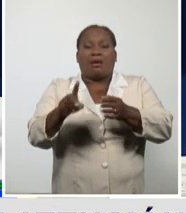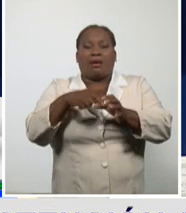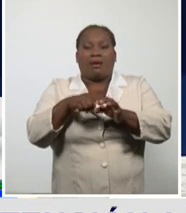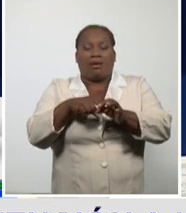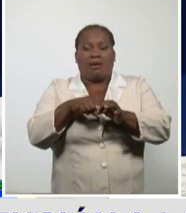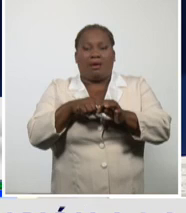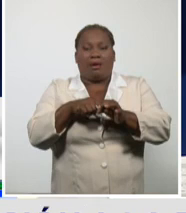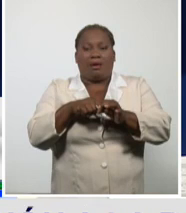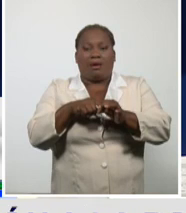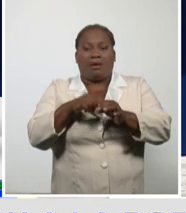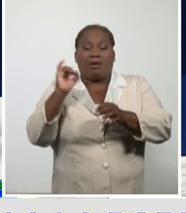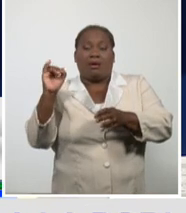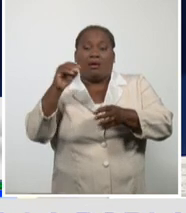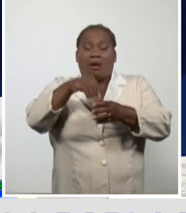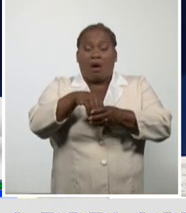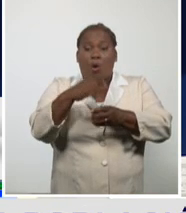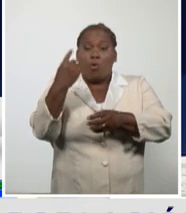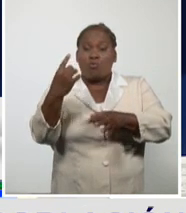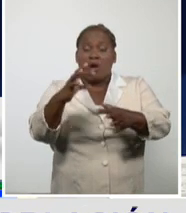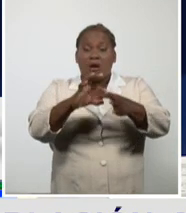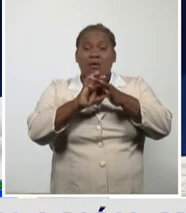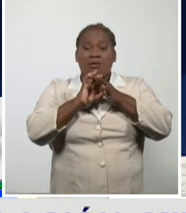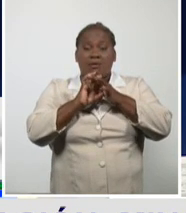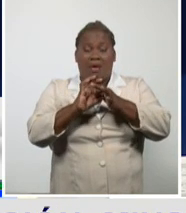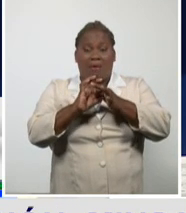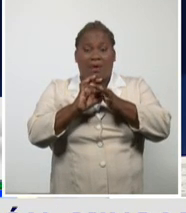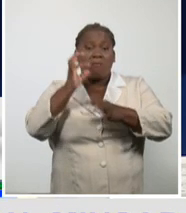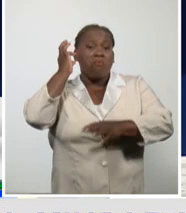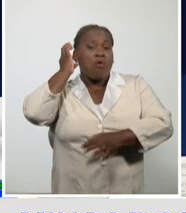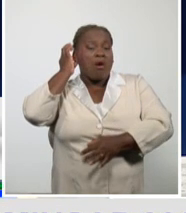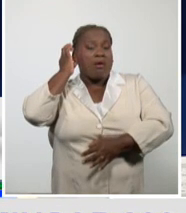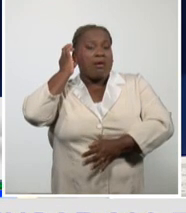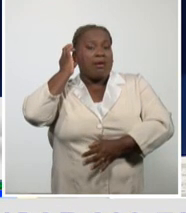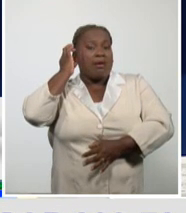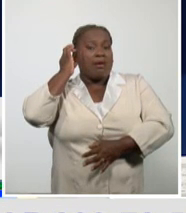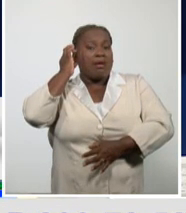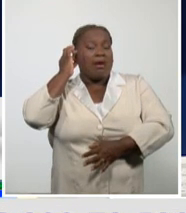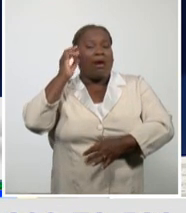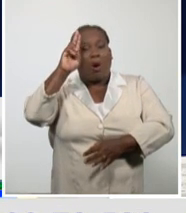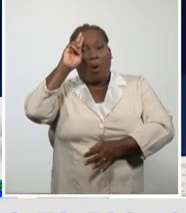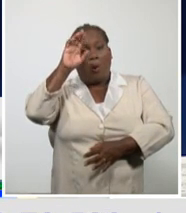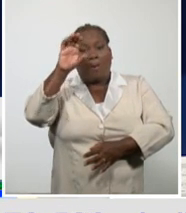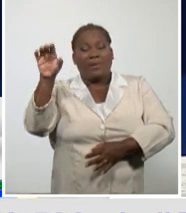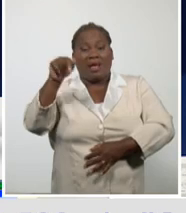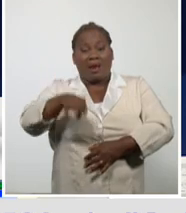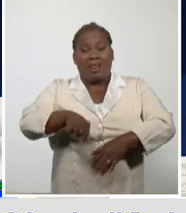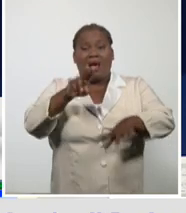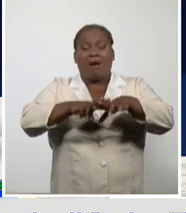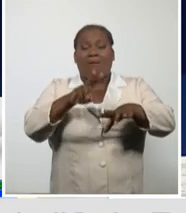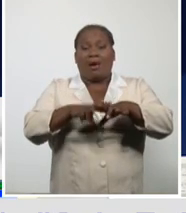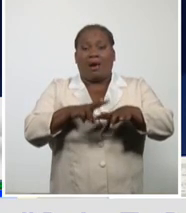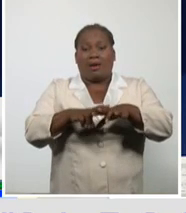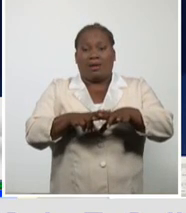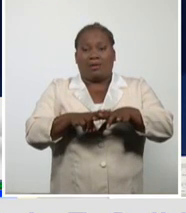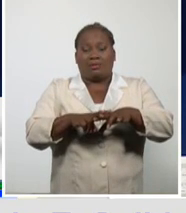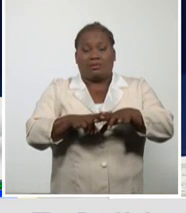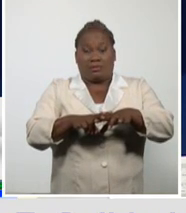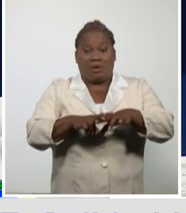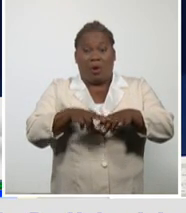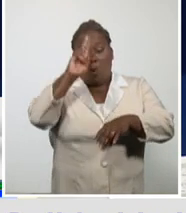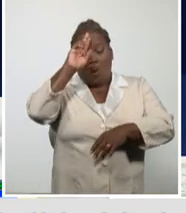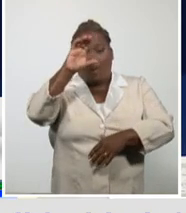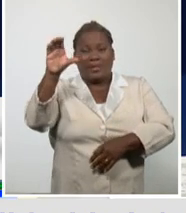se incorpora una paciente grave, como yo dije inicialmente, en el hospital de aquí de La Habana, en el Hospital Salvador Allende